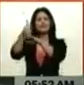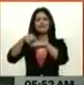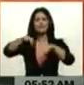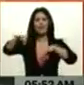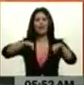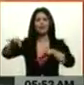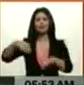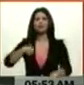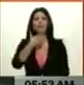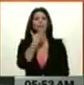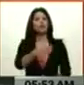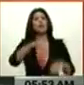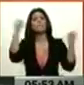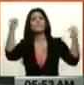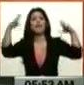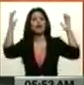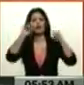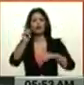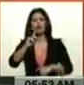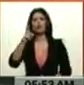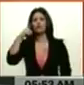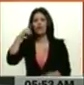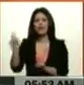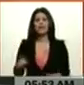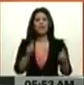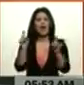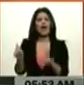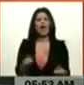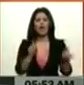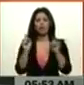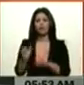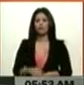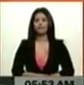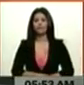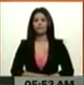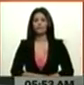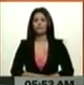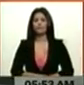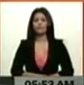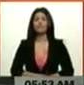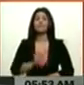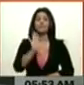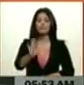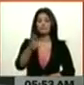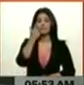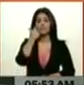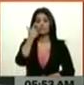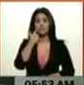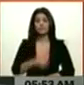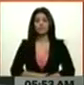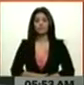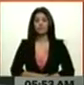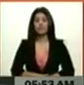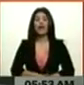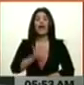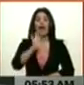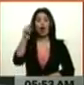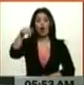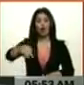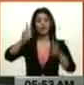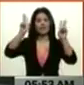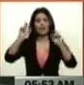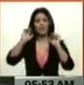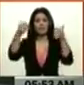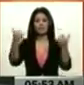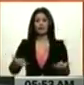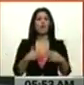estoy pidiéndole que hagan algo de última hora. Eso está grabado y está hecho. Lilian Tintori ayer. Vean lo que dijo. Esta es nuestra memoria. Arrancamos con el tema de hoy. No